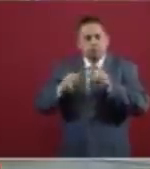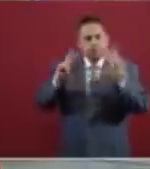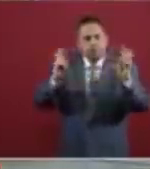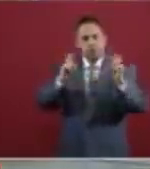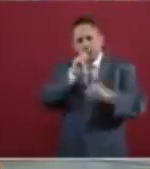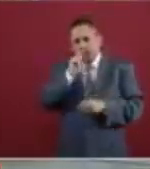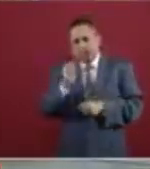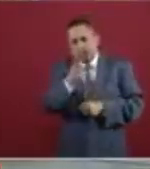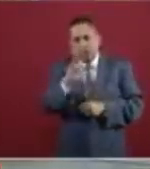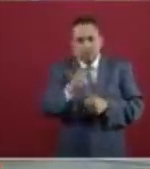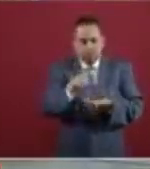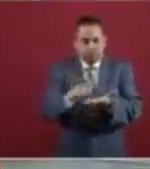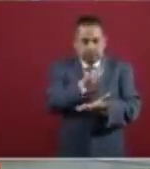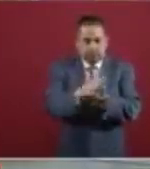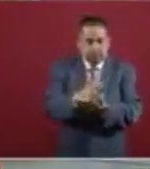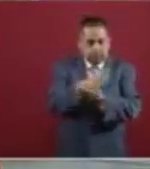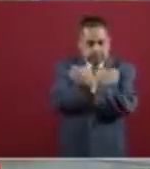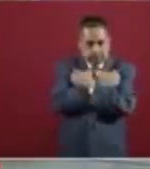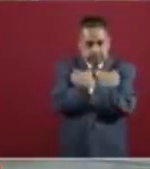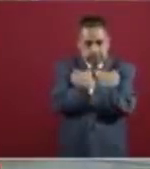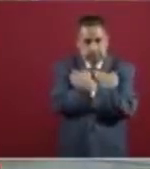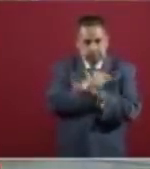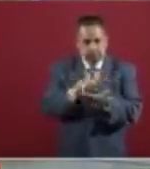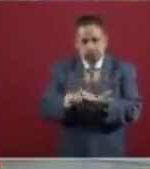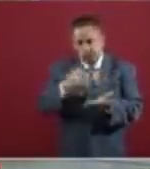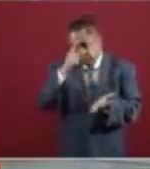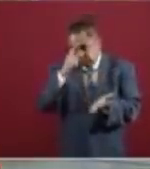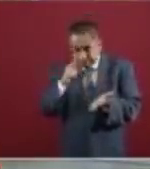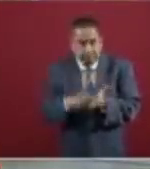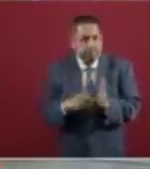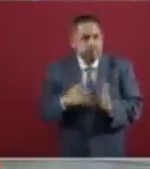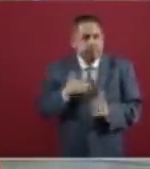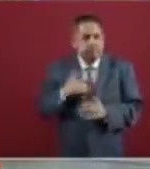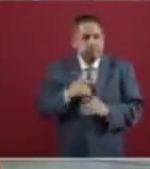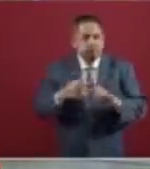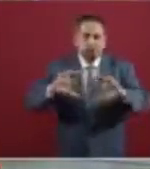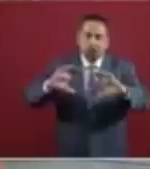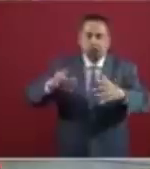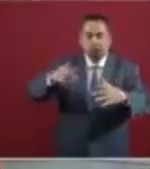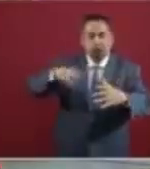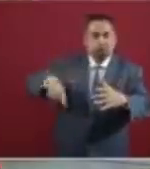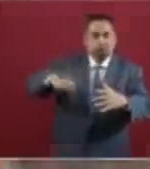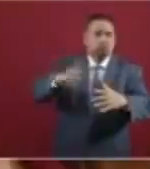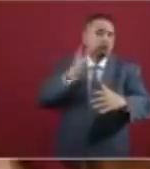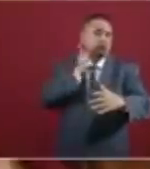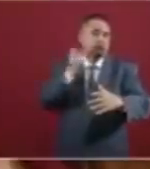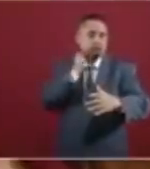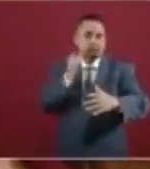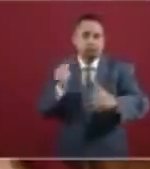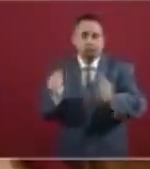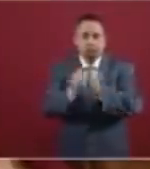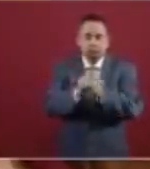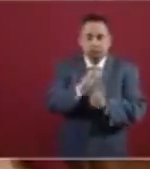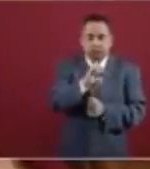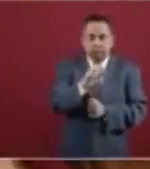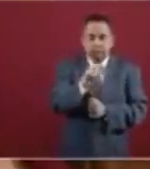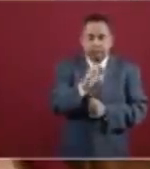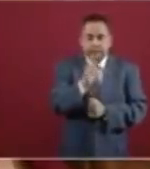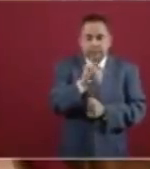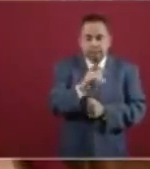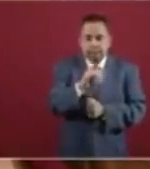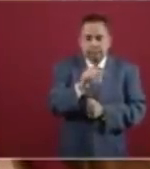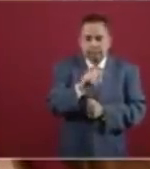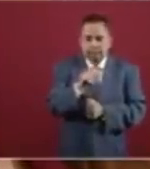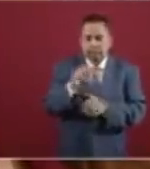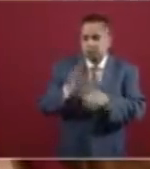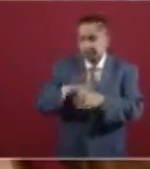de la reforma educativa, creo que el Congreso y Esteban Moctezuma la tienen